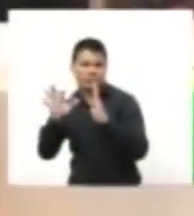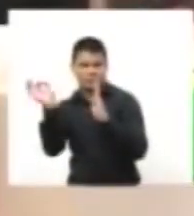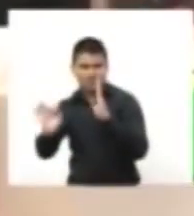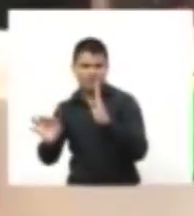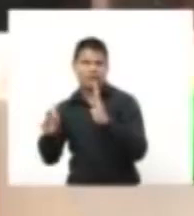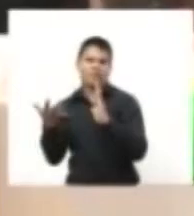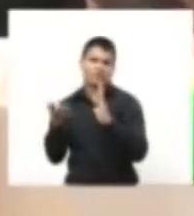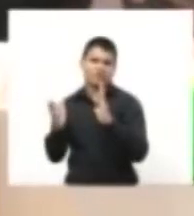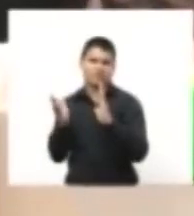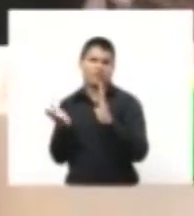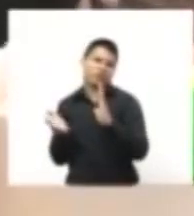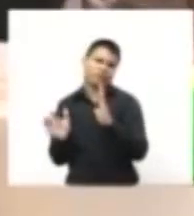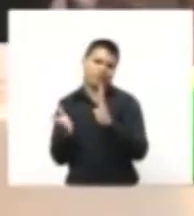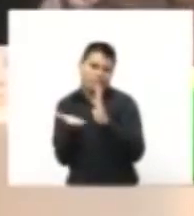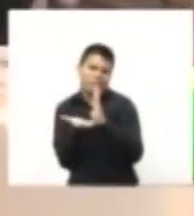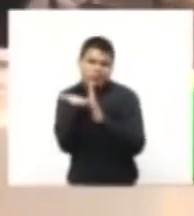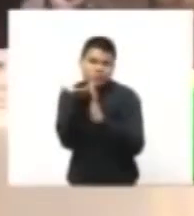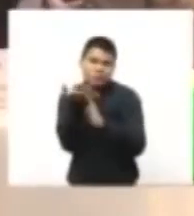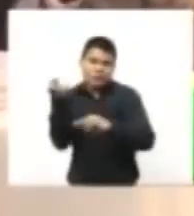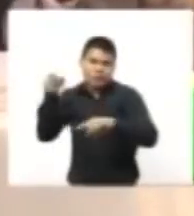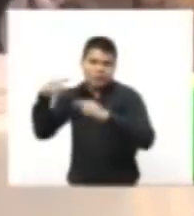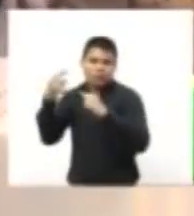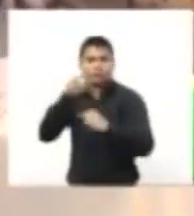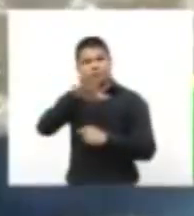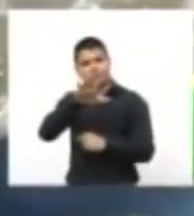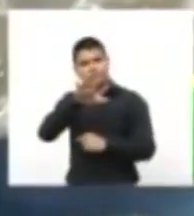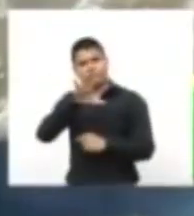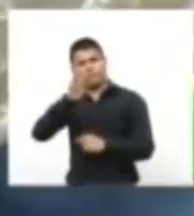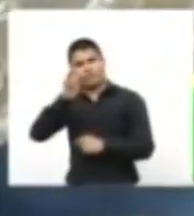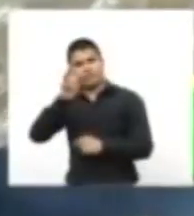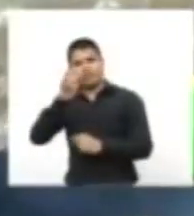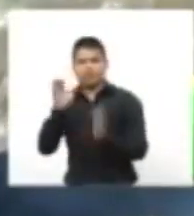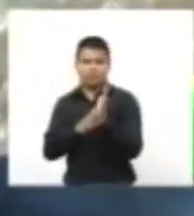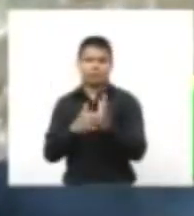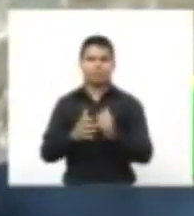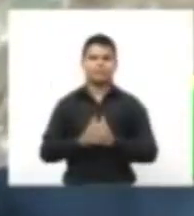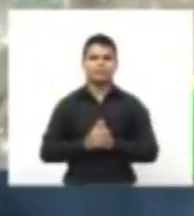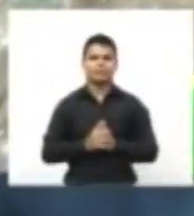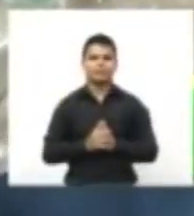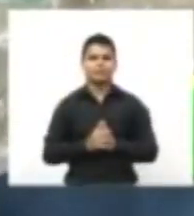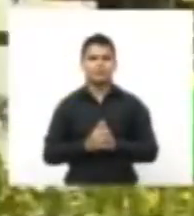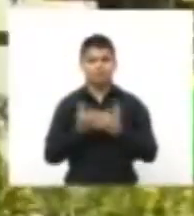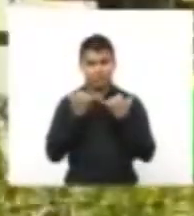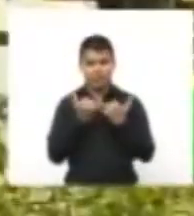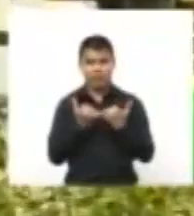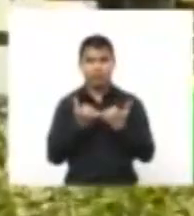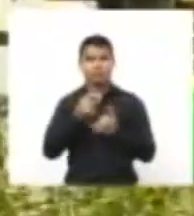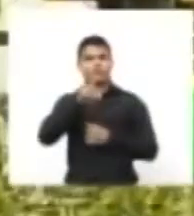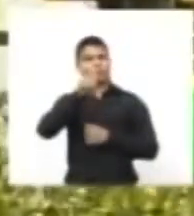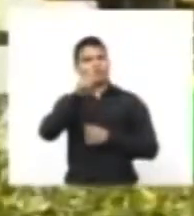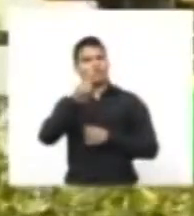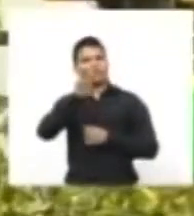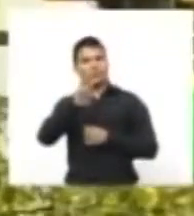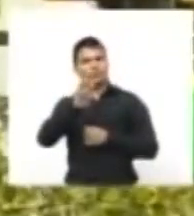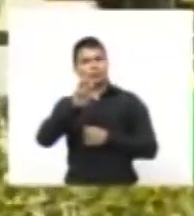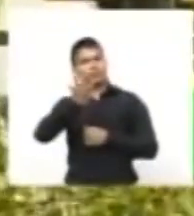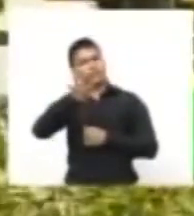equivaldría a un aumento de 58.600 pesos. El salario mínimo vigente durante el 2016 es de